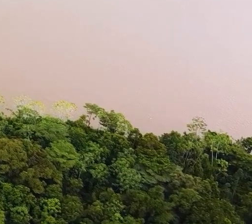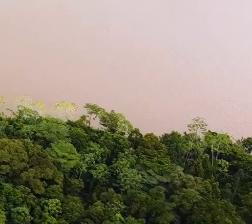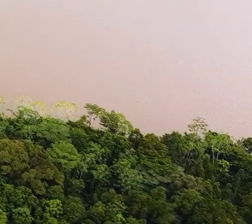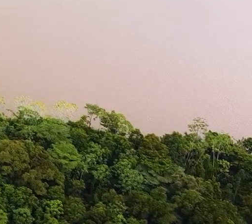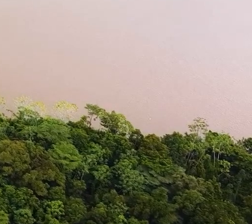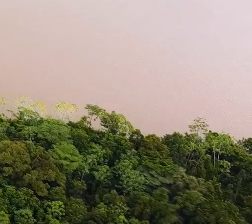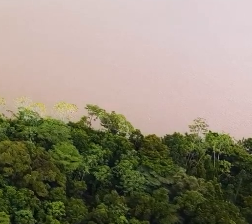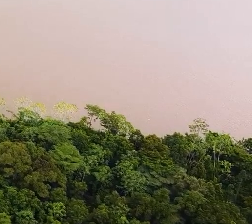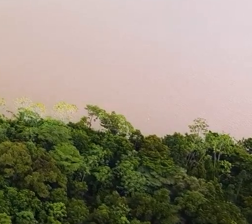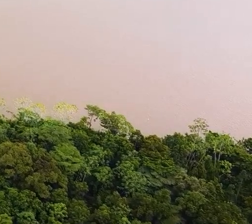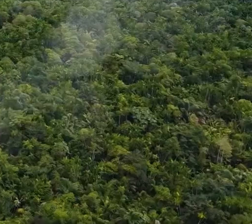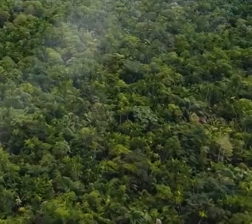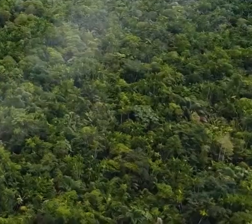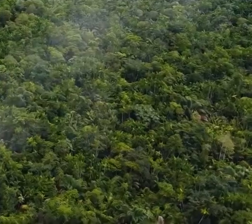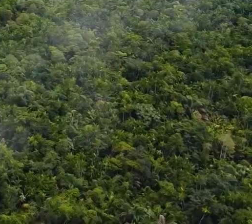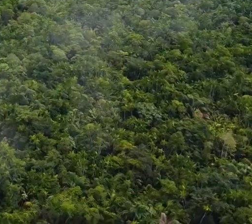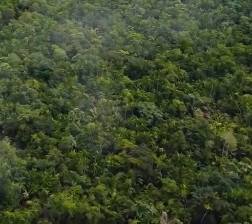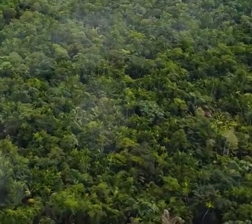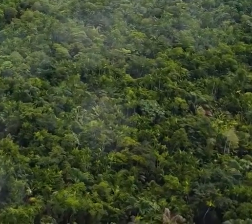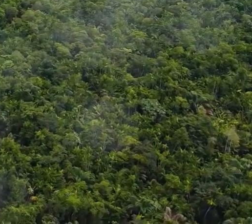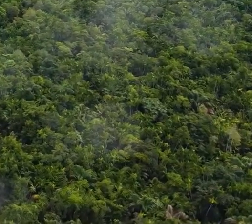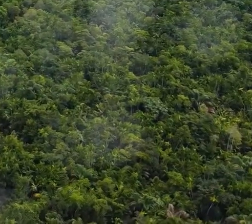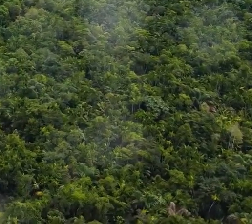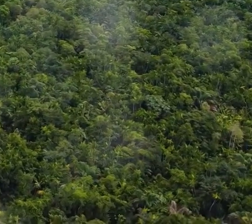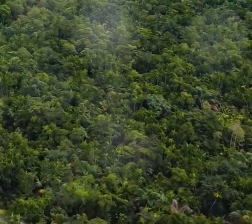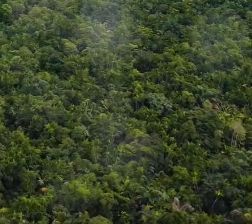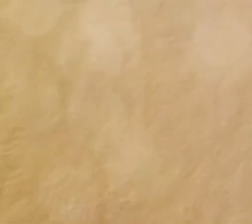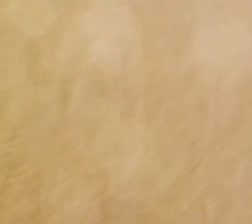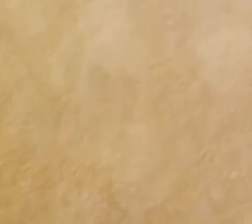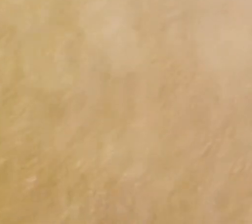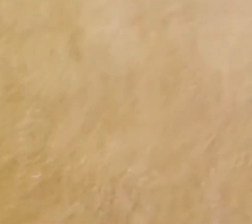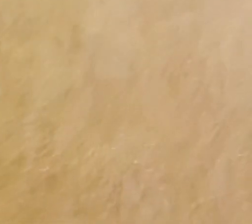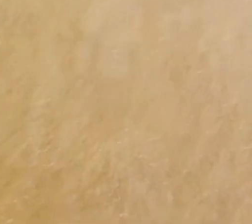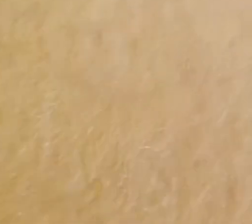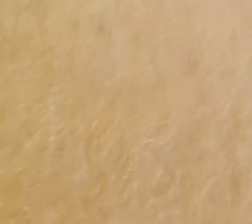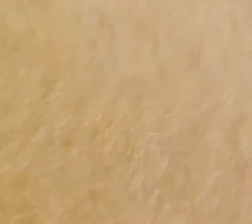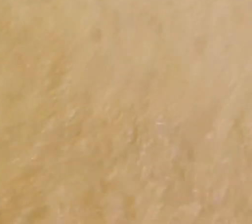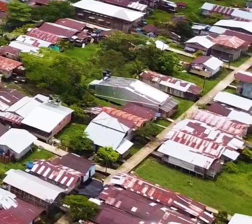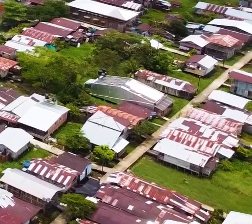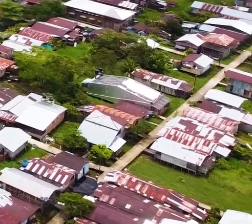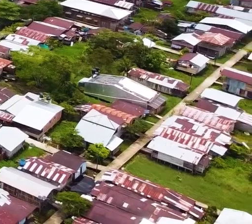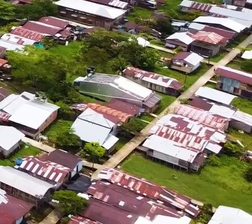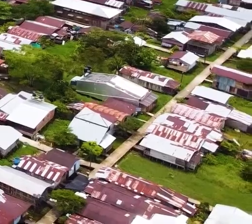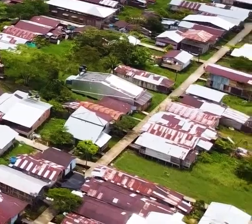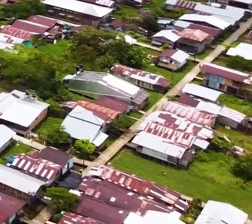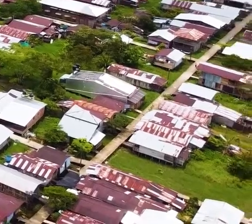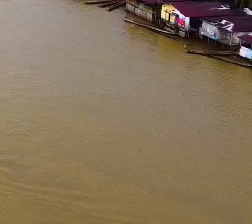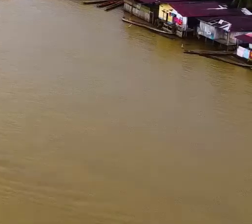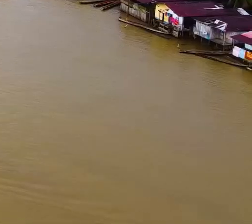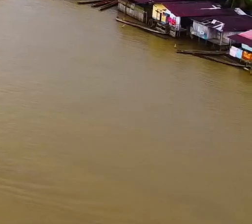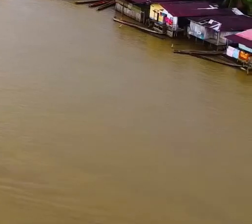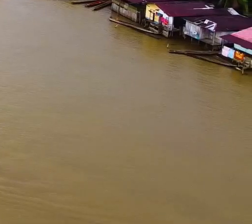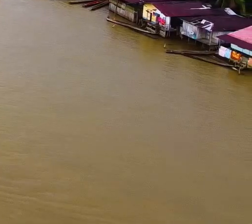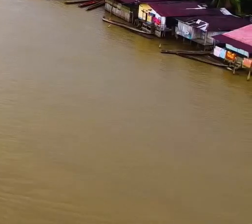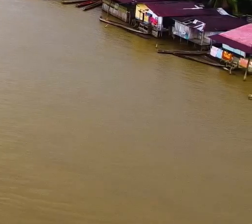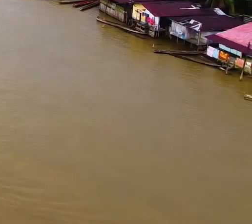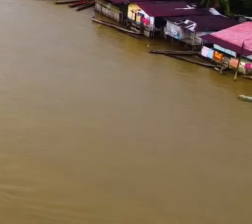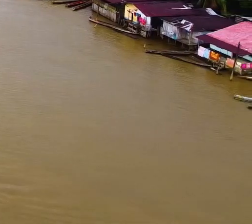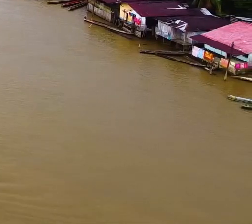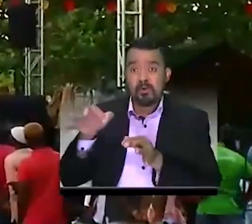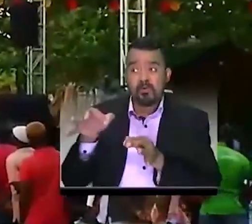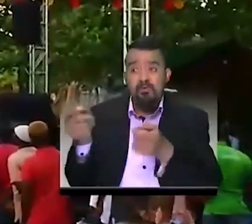del Fuerte, pero sigue avanzar con la luz, por ejemplo, hacia nuestro hermano municipio